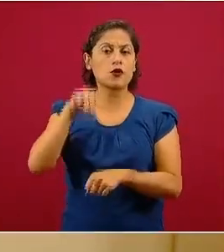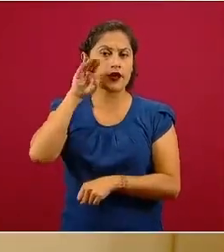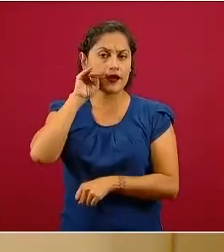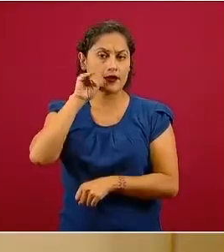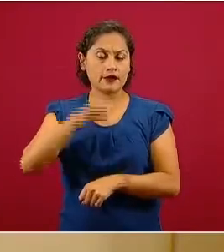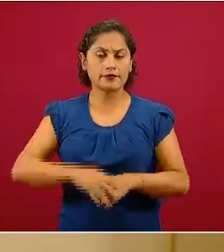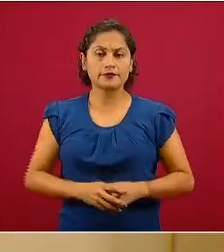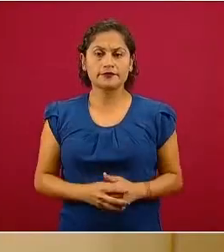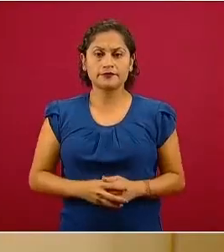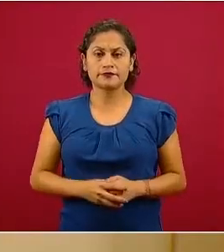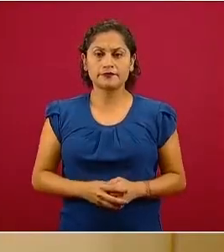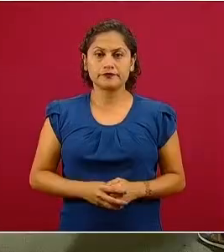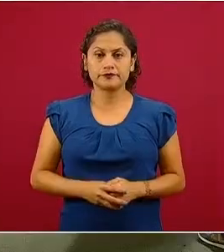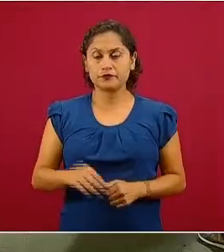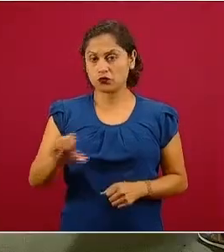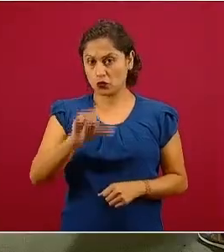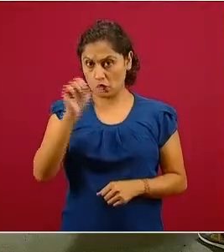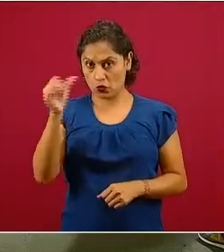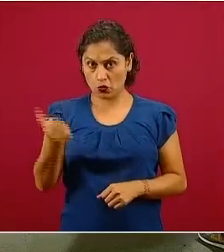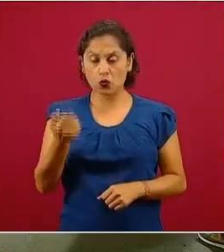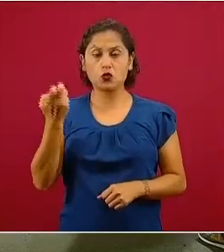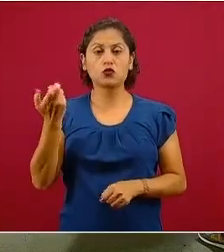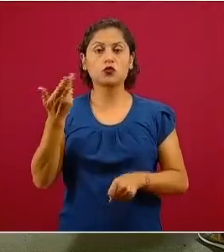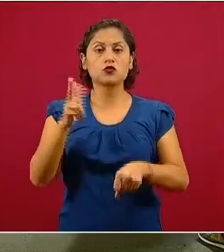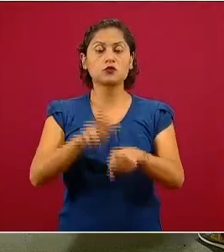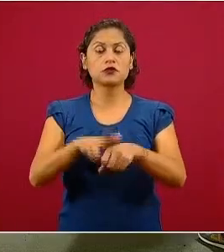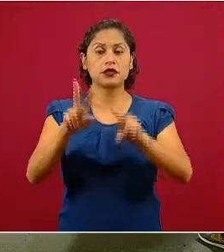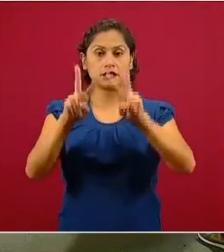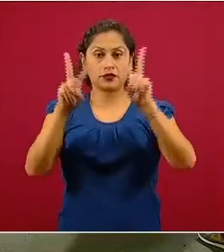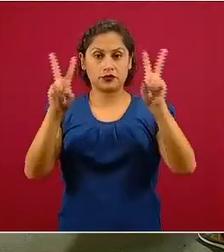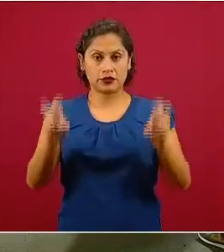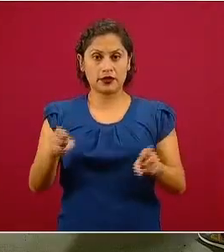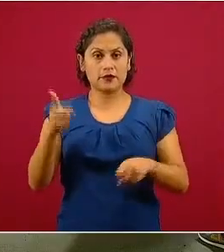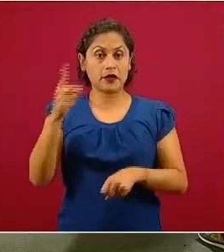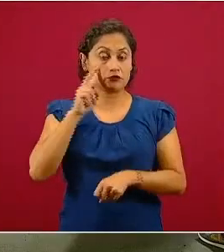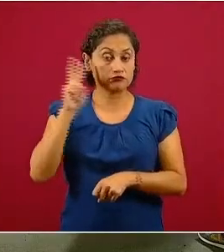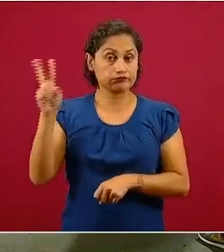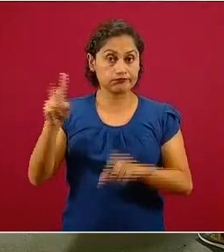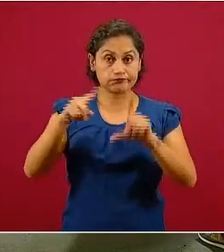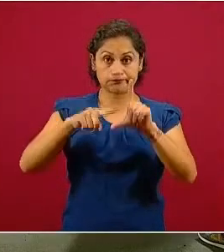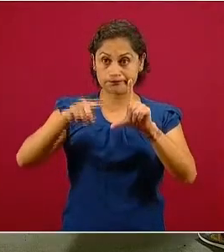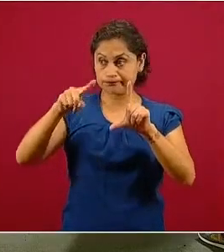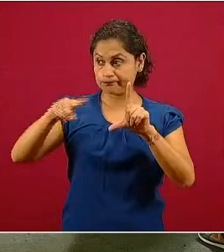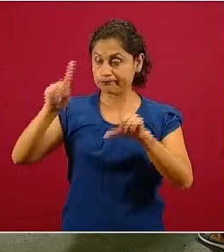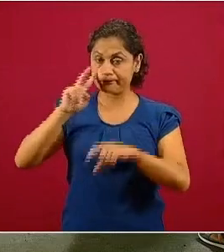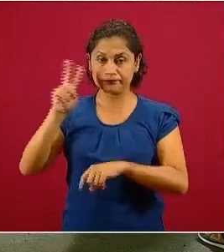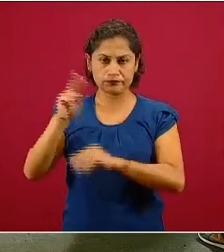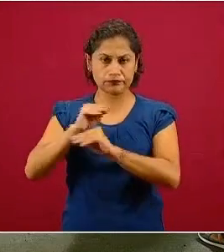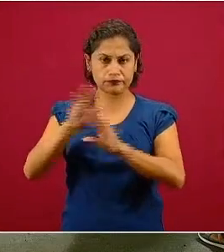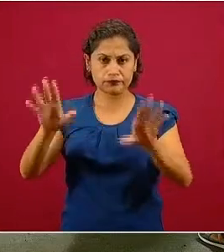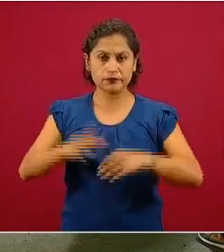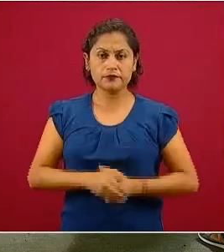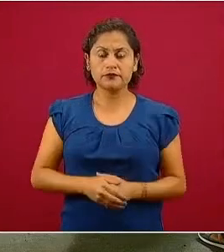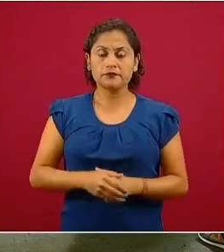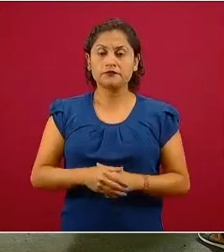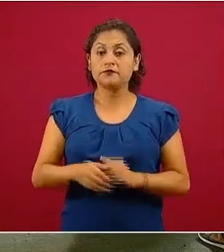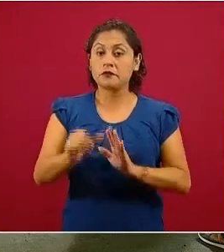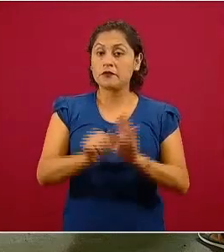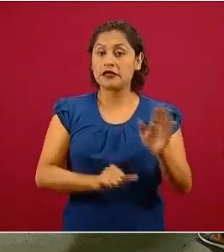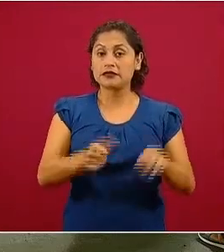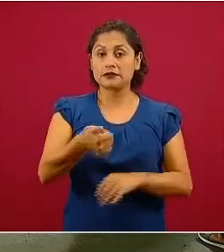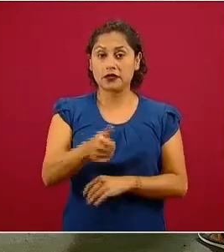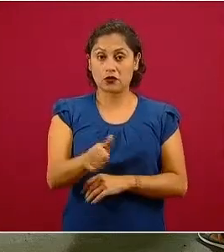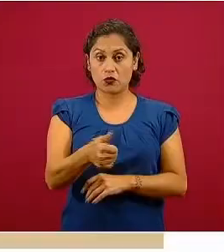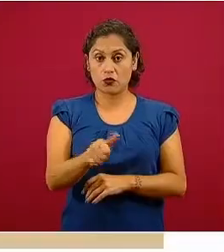siguiente, la hospitalización y la tendencia, aquí también es bastante clara. A partir de agosto, una